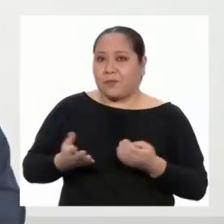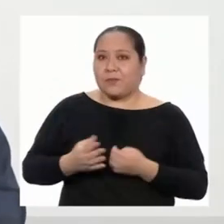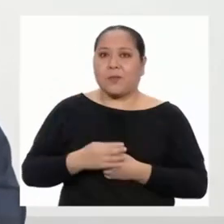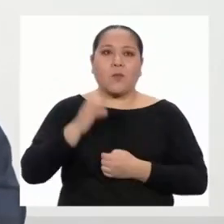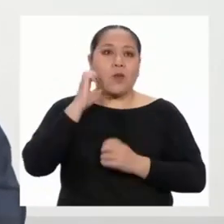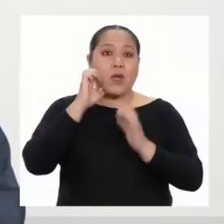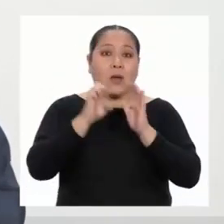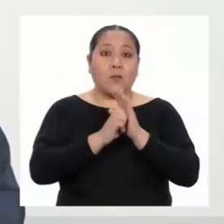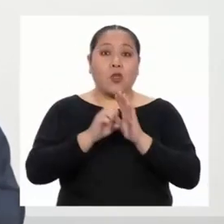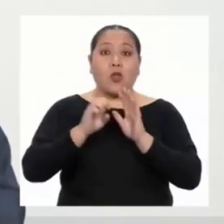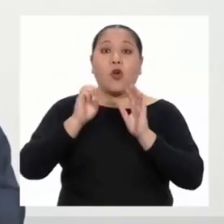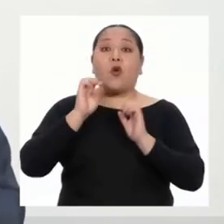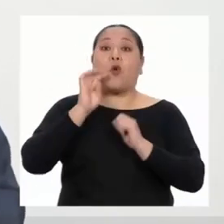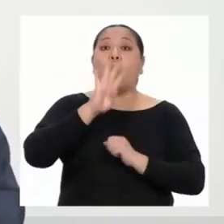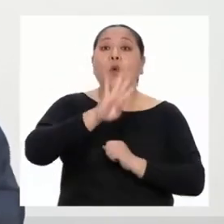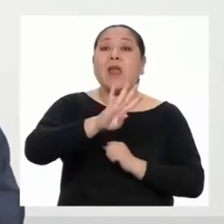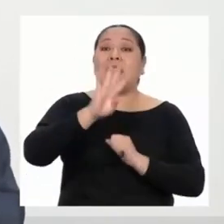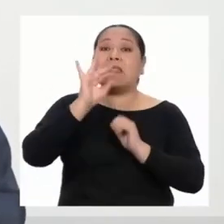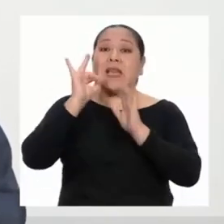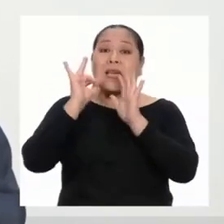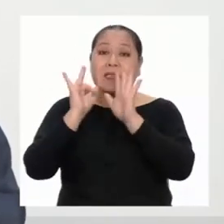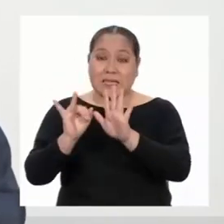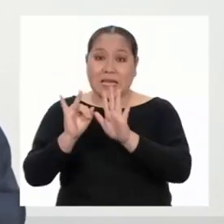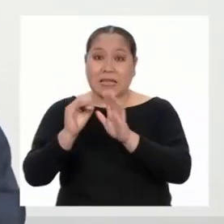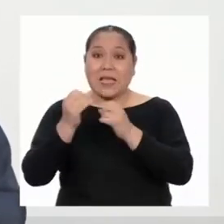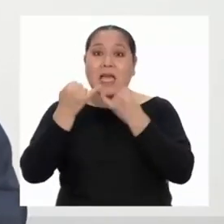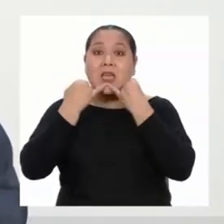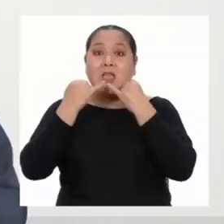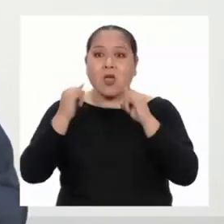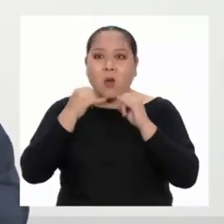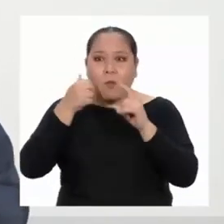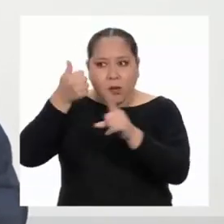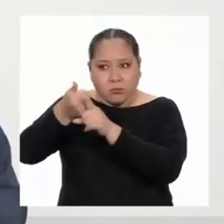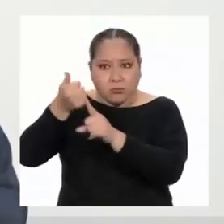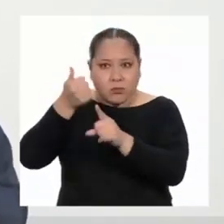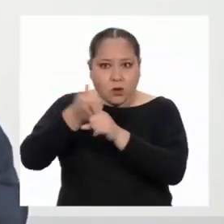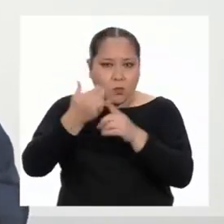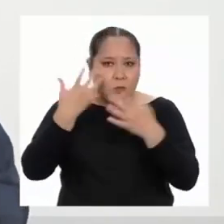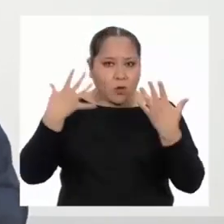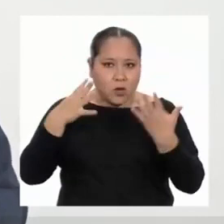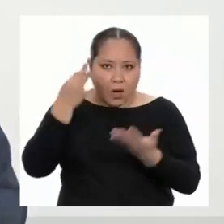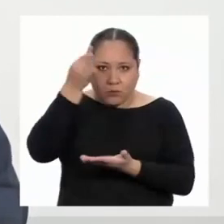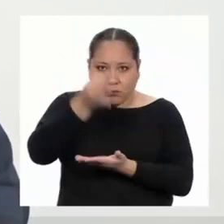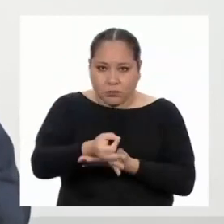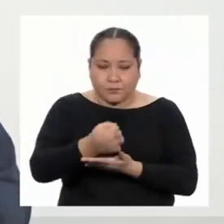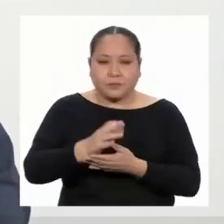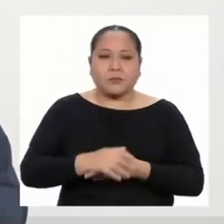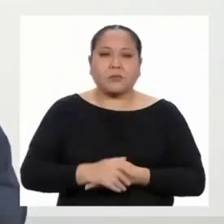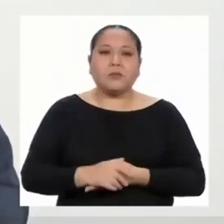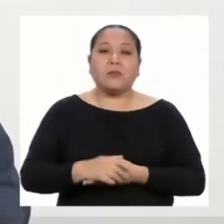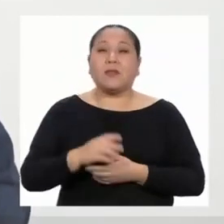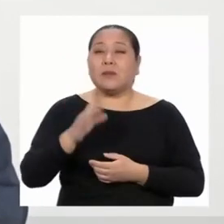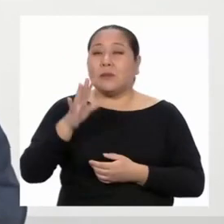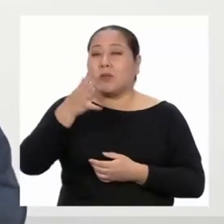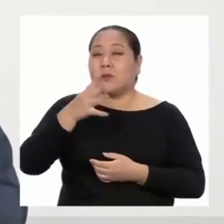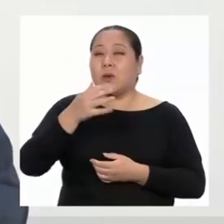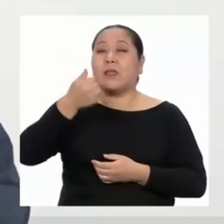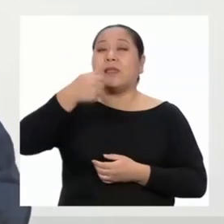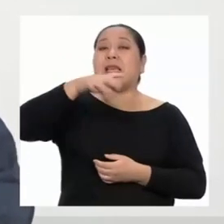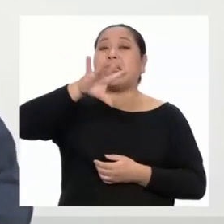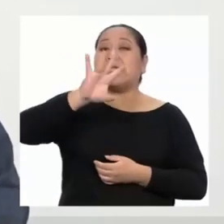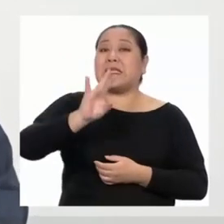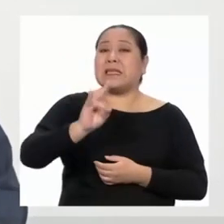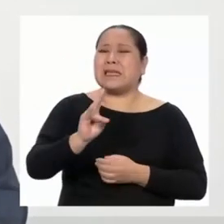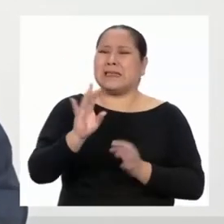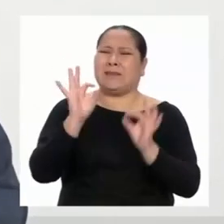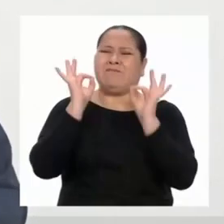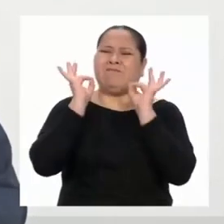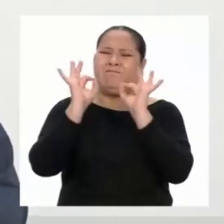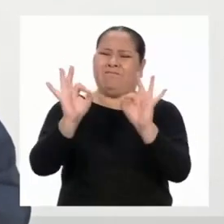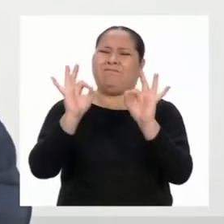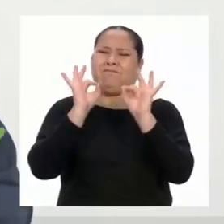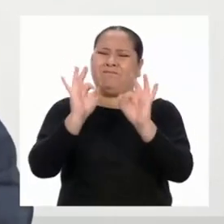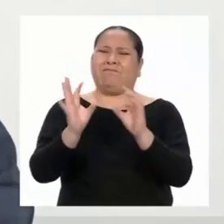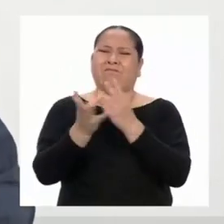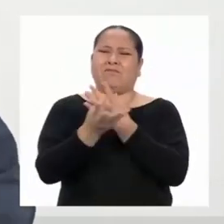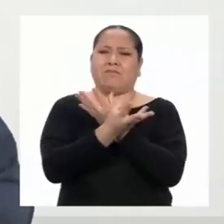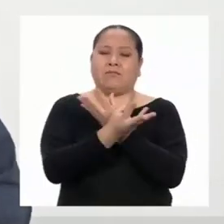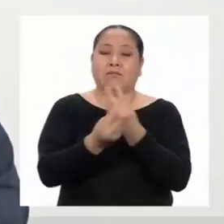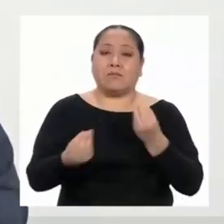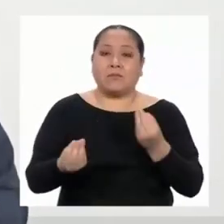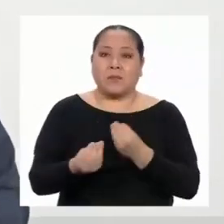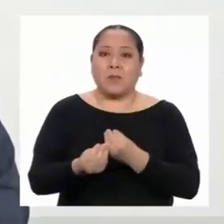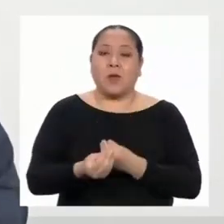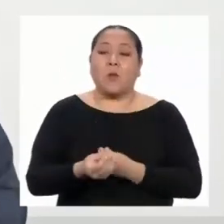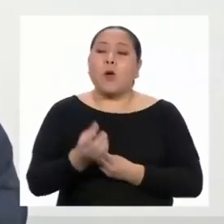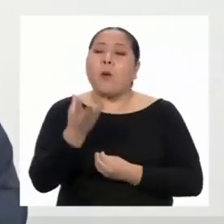los 47 idiomas considerados como oficiales, se calcula que 17 están en serio peligro de extinción, por la